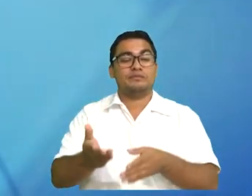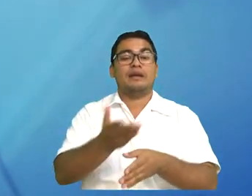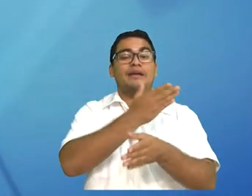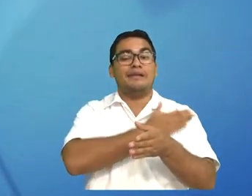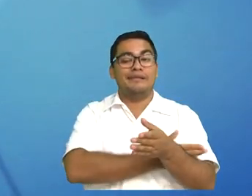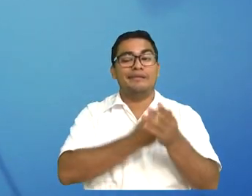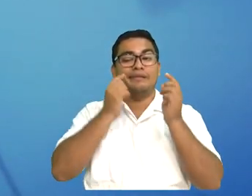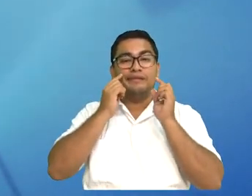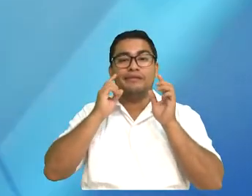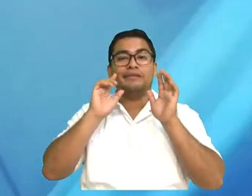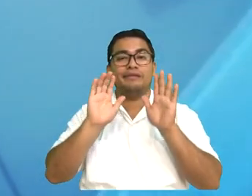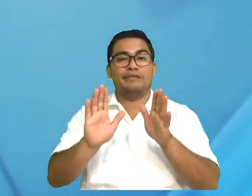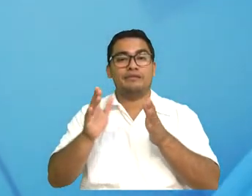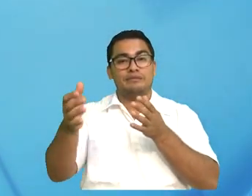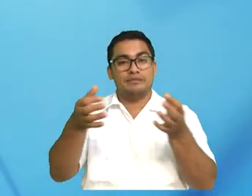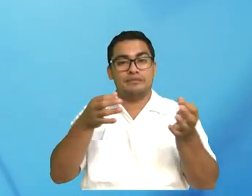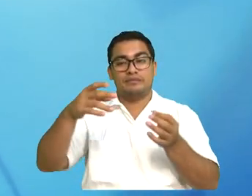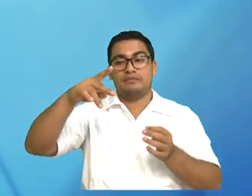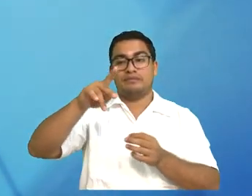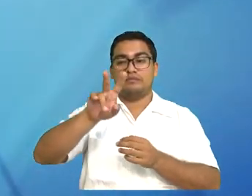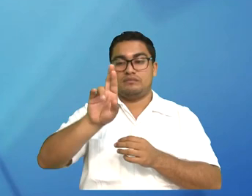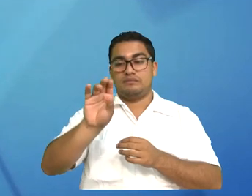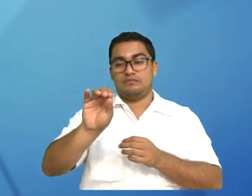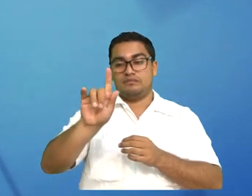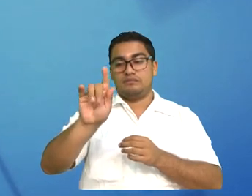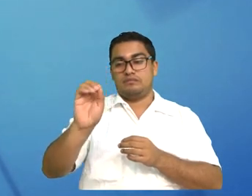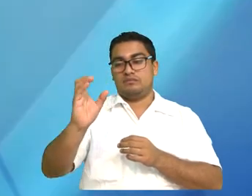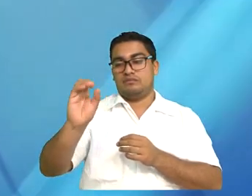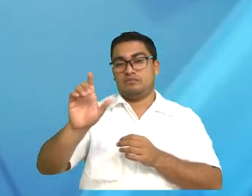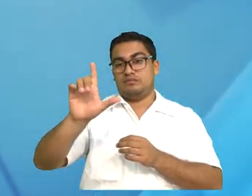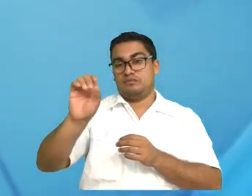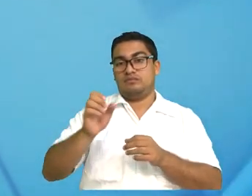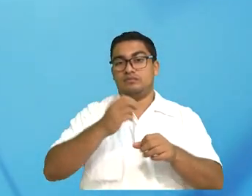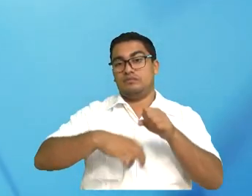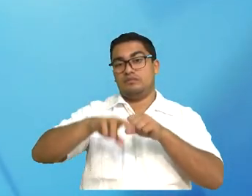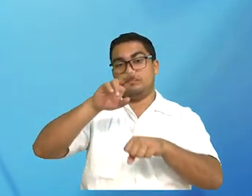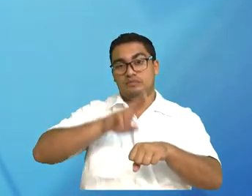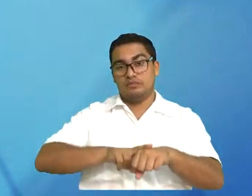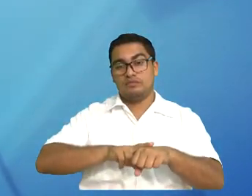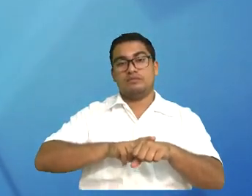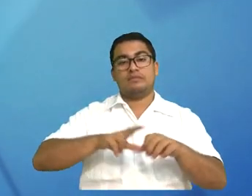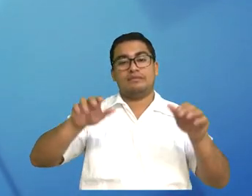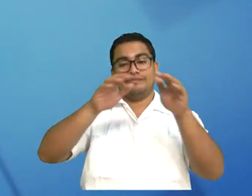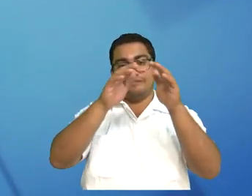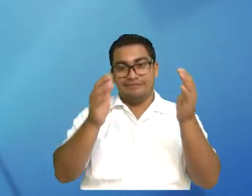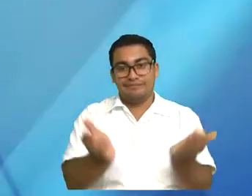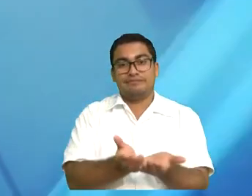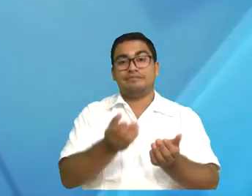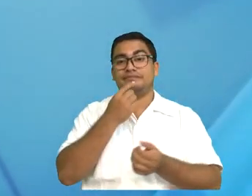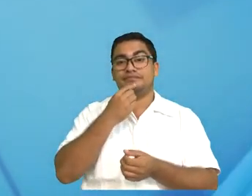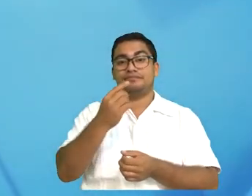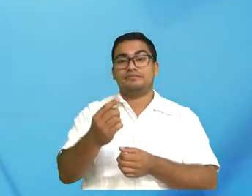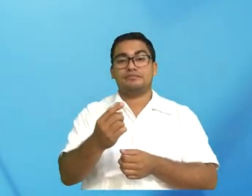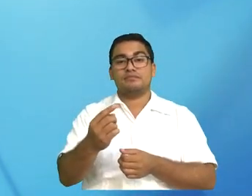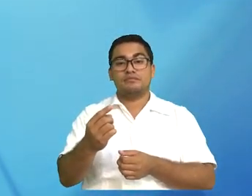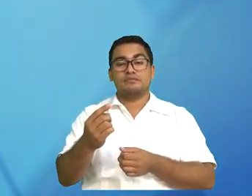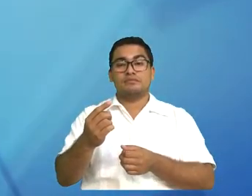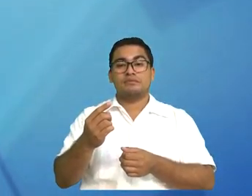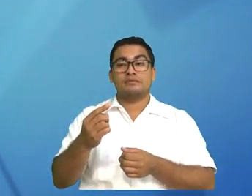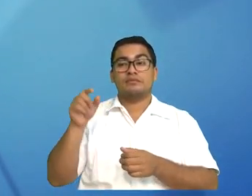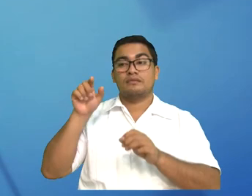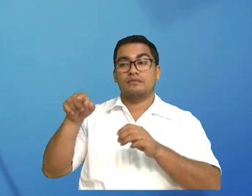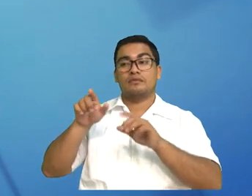preventivos, como indican los protocolos nacionales e internacionales. Atendemos además desde el Centro de